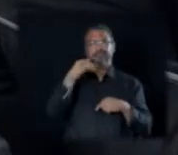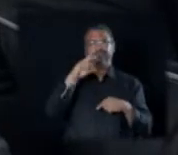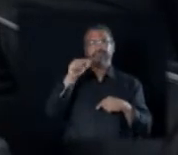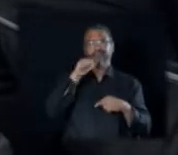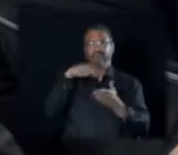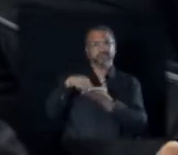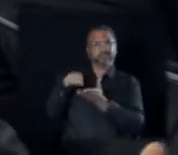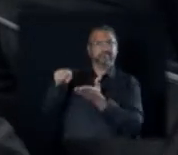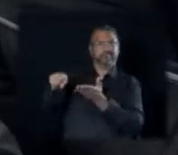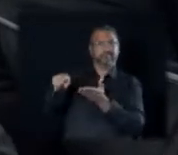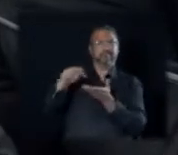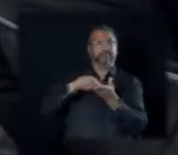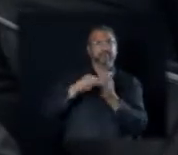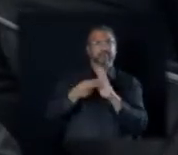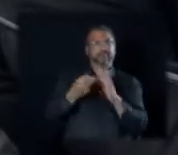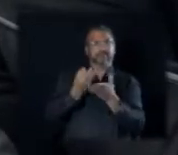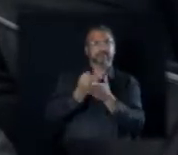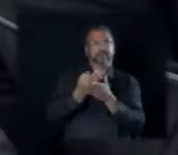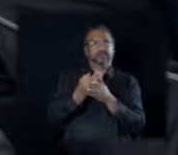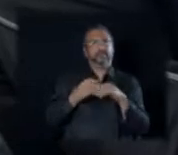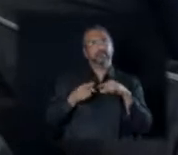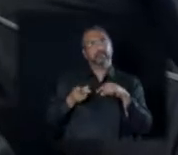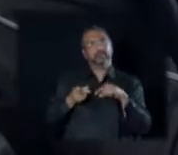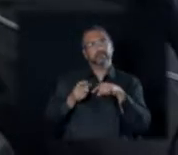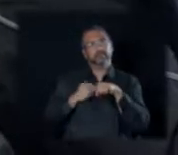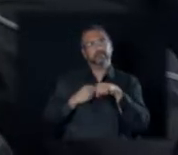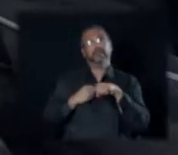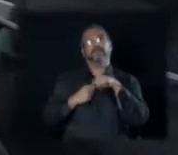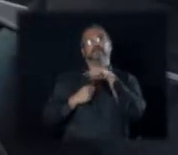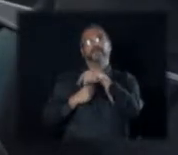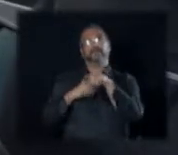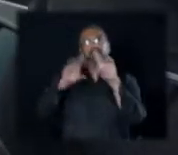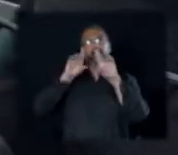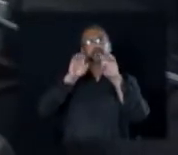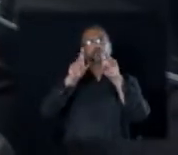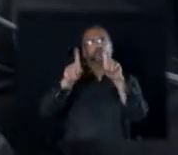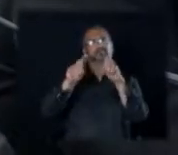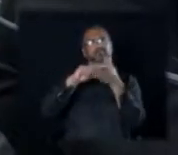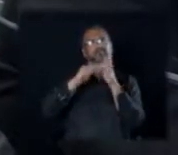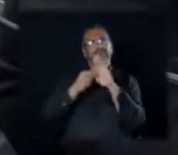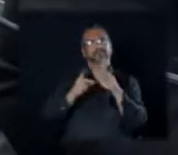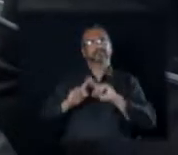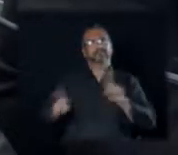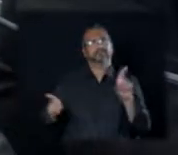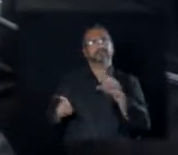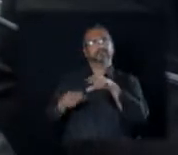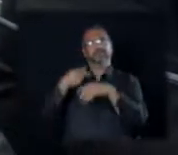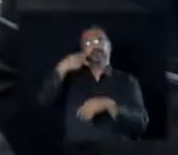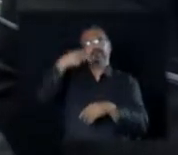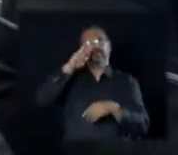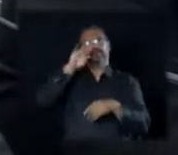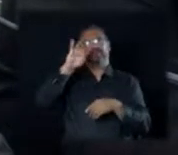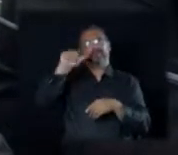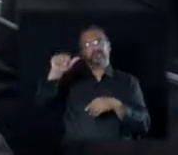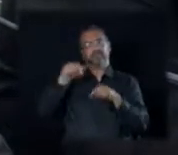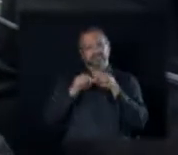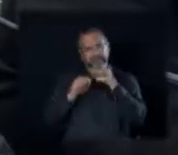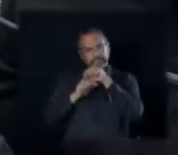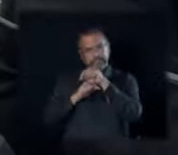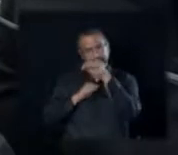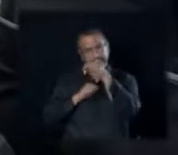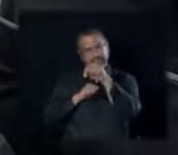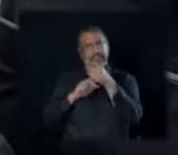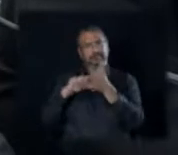una nómina separada de Hacienda. Por eso fue que se vio un fondo relacionado con la policía. Pasamos a educación y educación está en otra versión